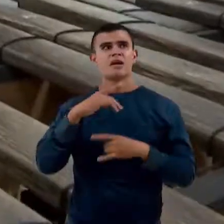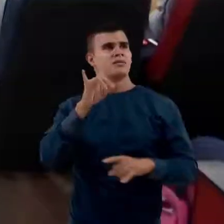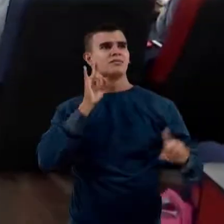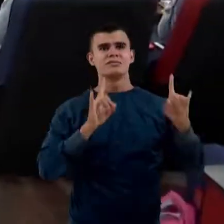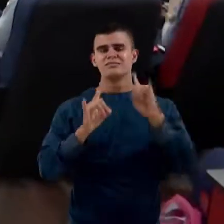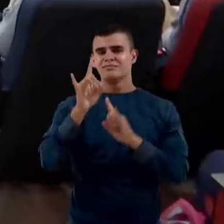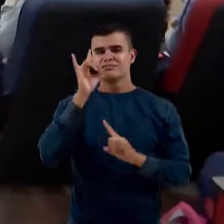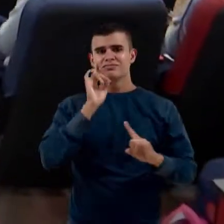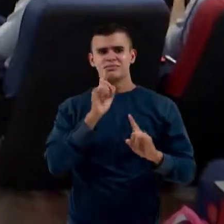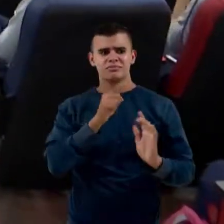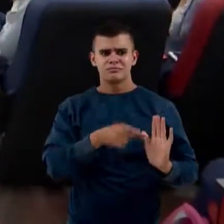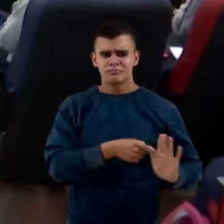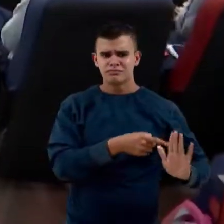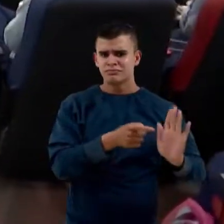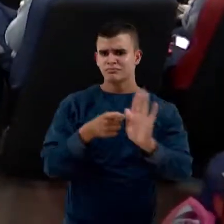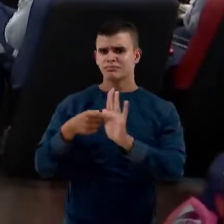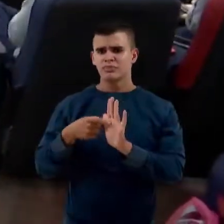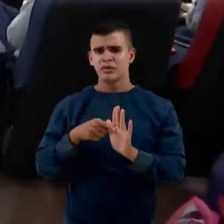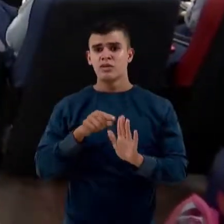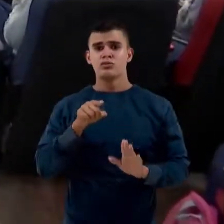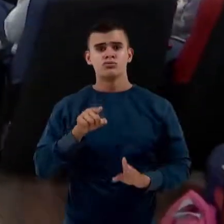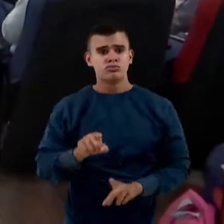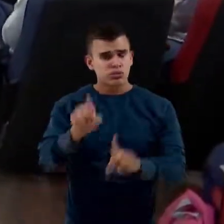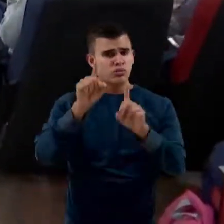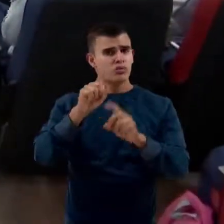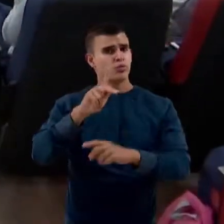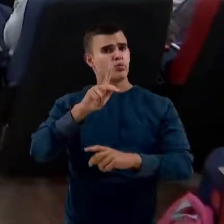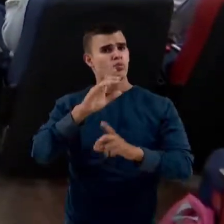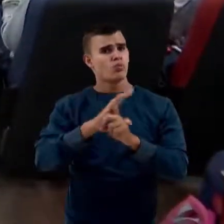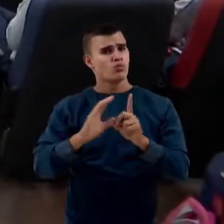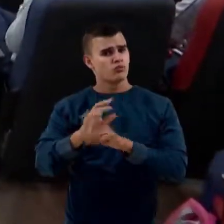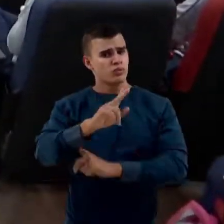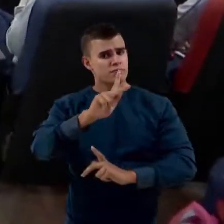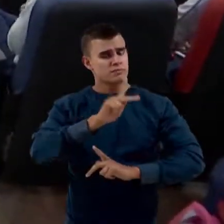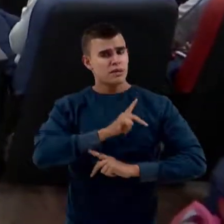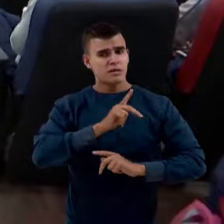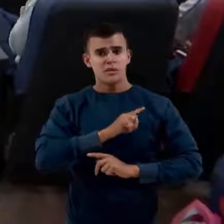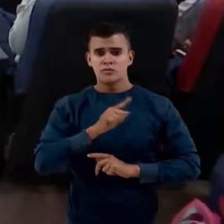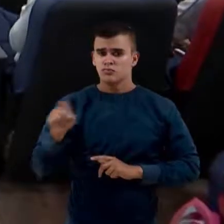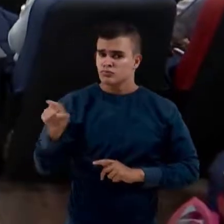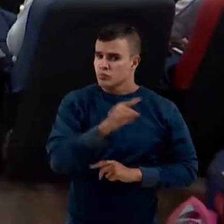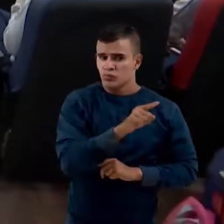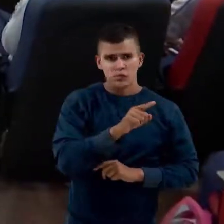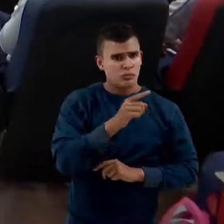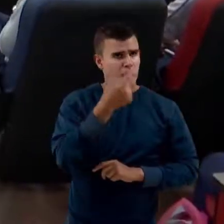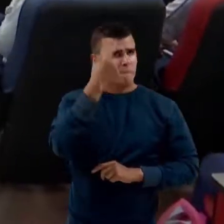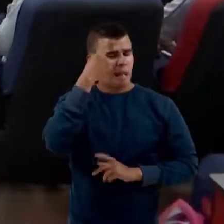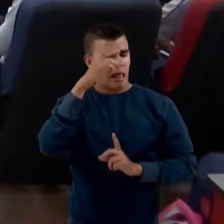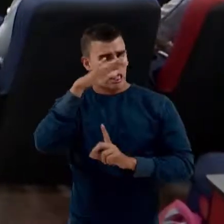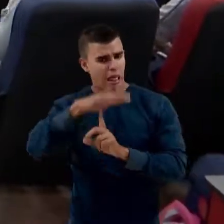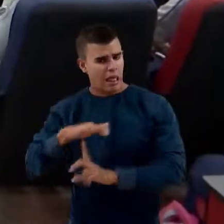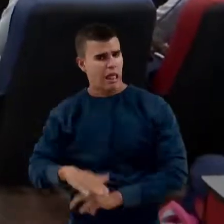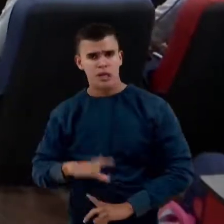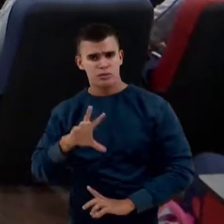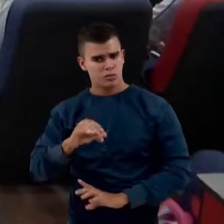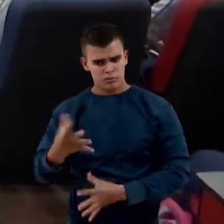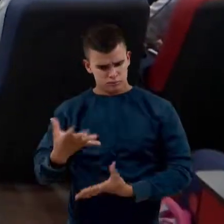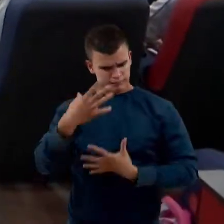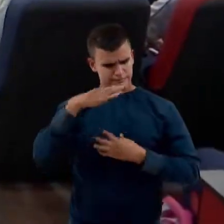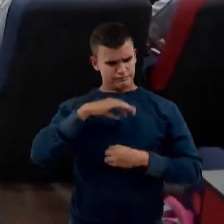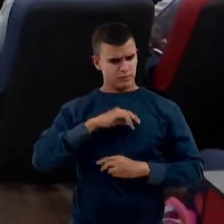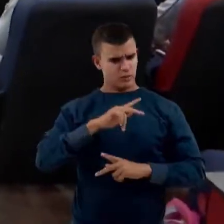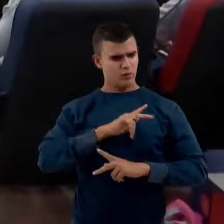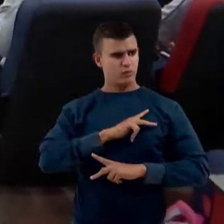ritmo, haciéndoles entender que esta es la cultura que les pertenece y su deber es no dejarla morir.